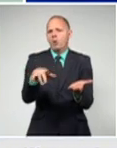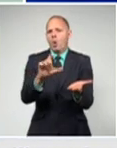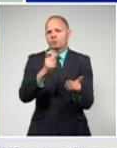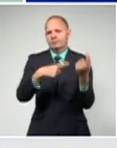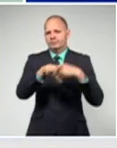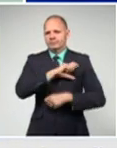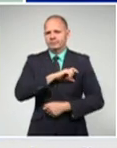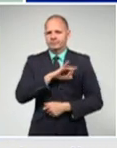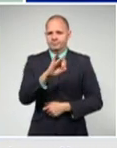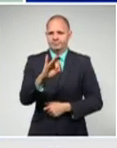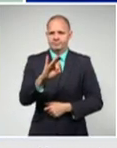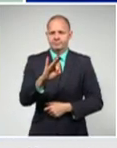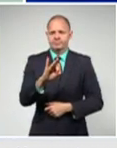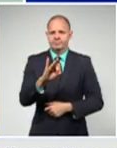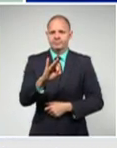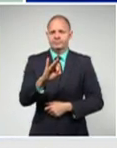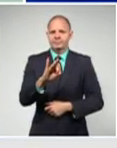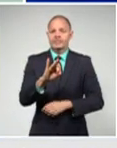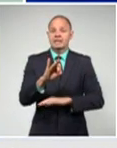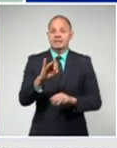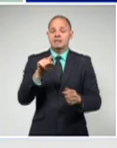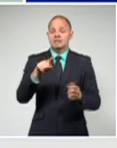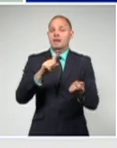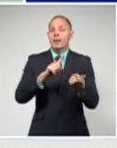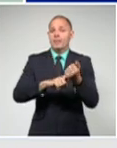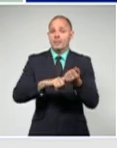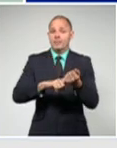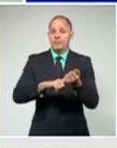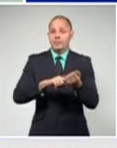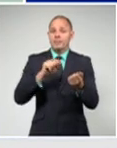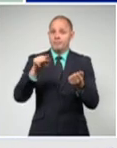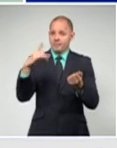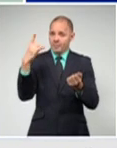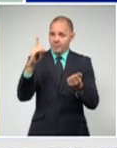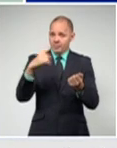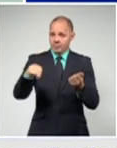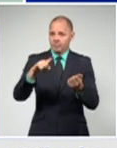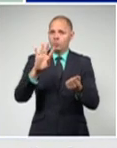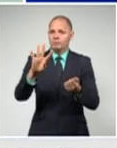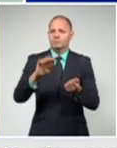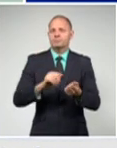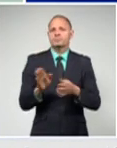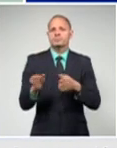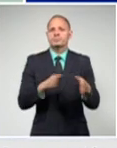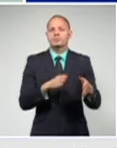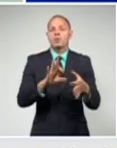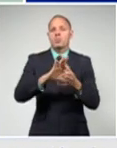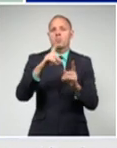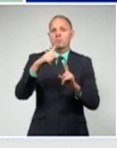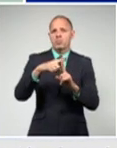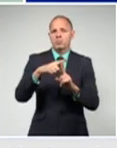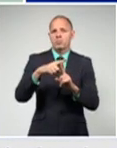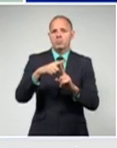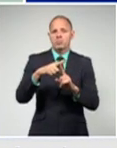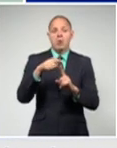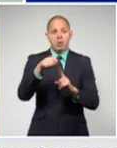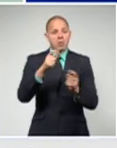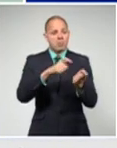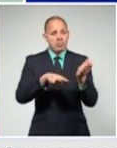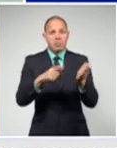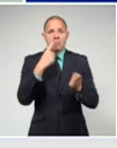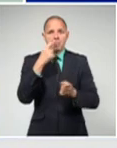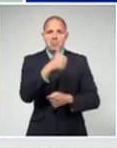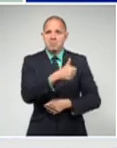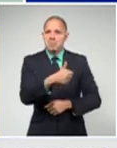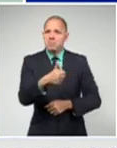7 y Palma Soriano con 4. Y Guantánamo, que es otra provincia que ha mantenido